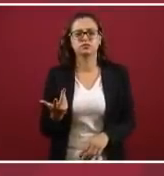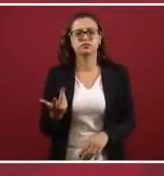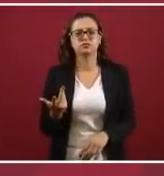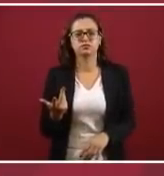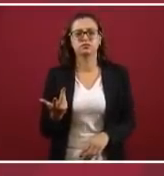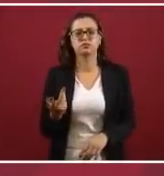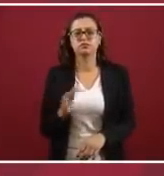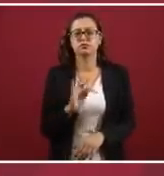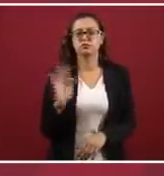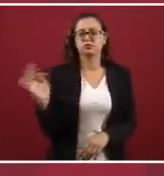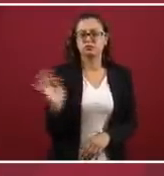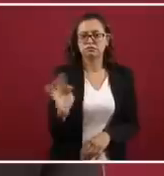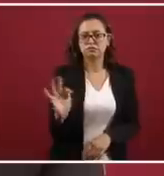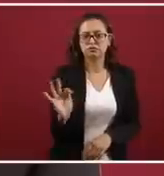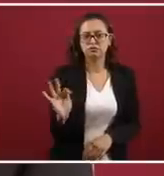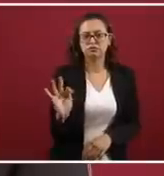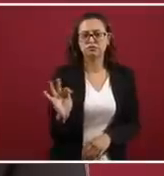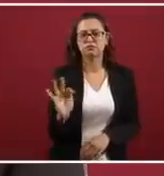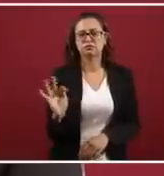podría